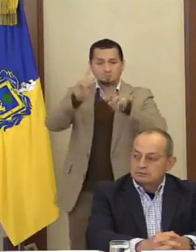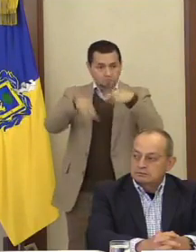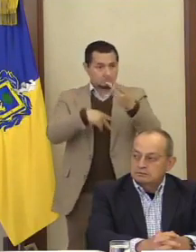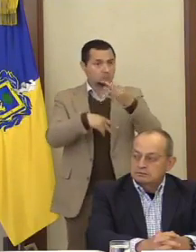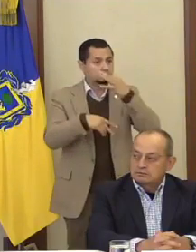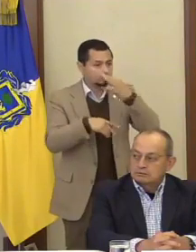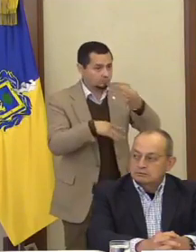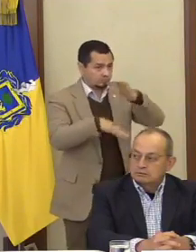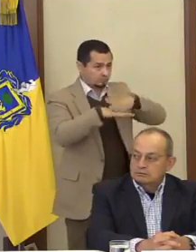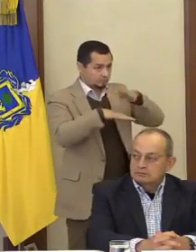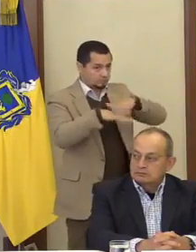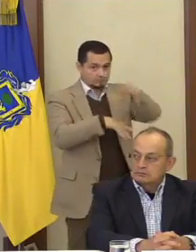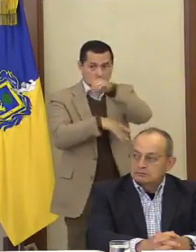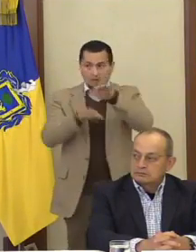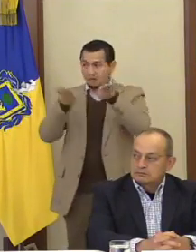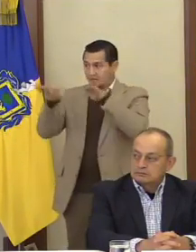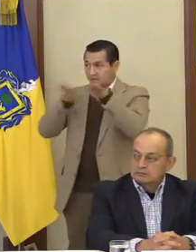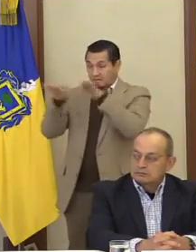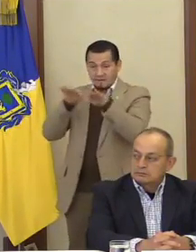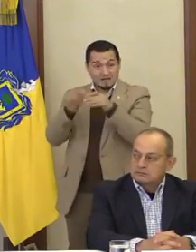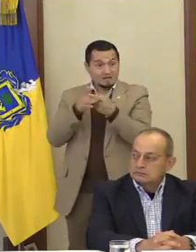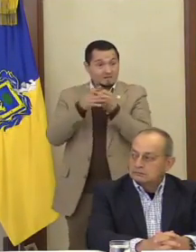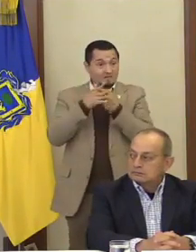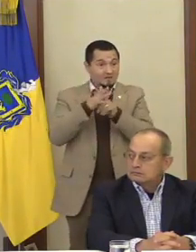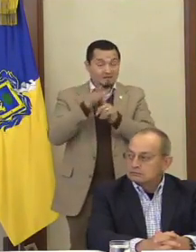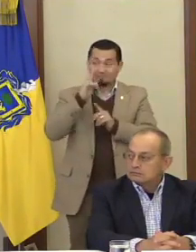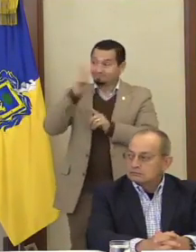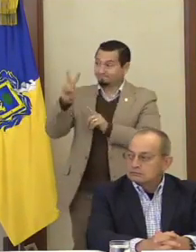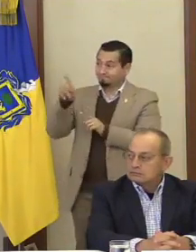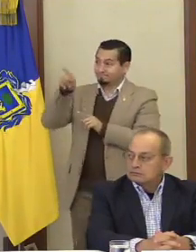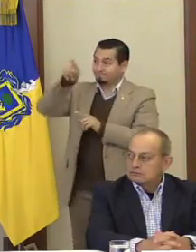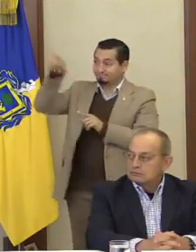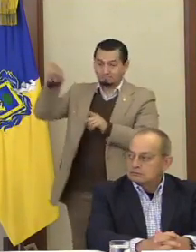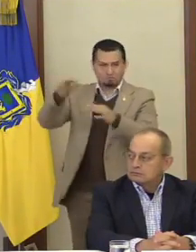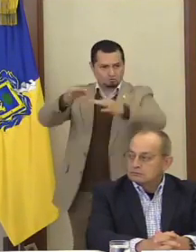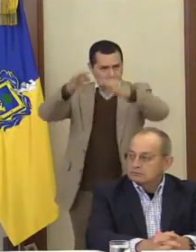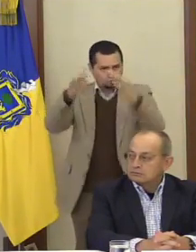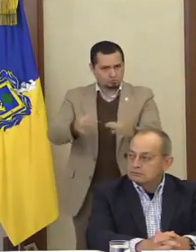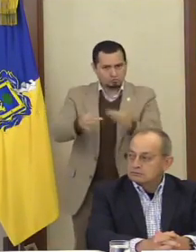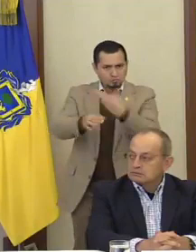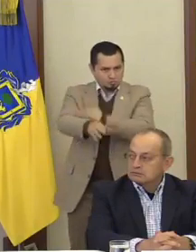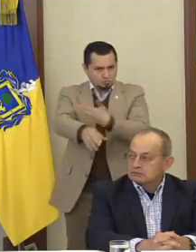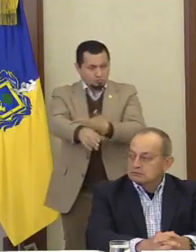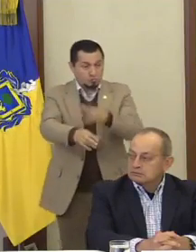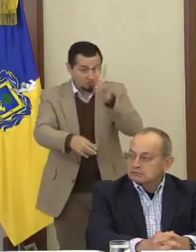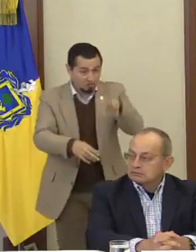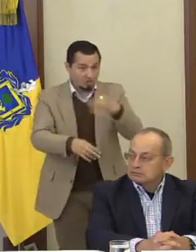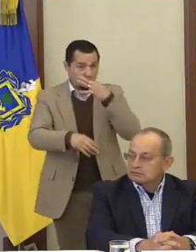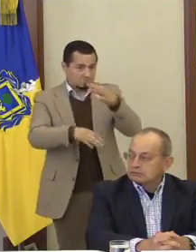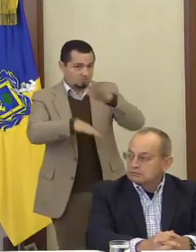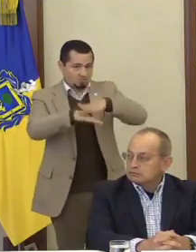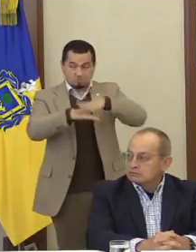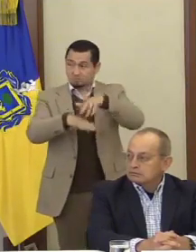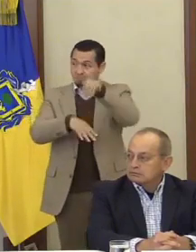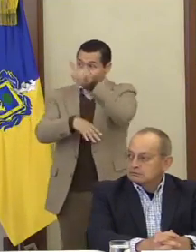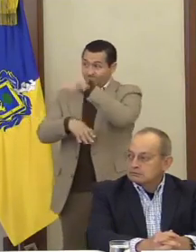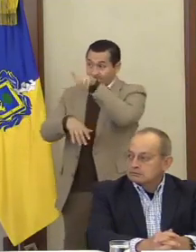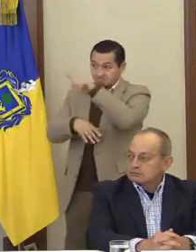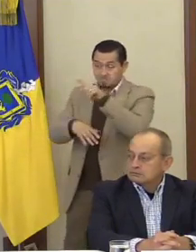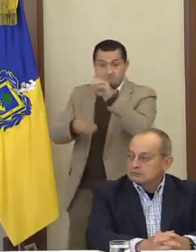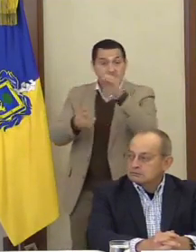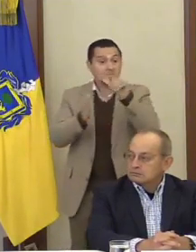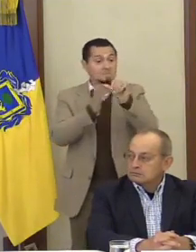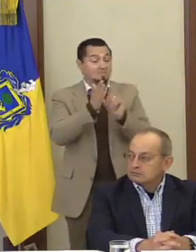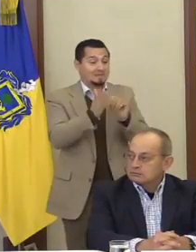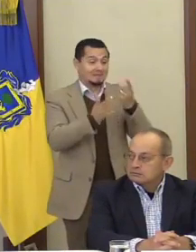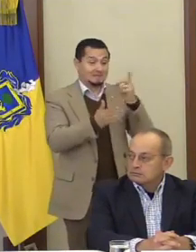realizar nuestro trabajo a partir de cifras reales. Vamos a presentarles, aquí está un adelanto, lo que pasó en el mes de